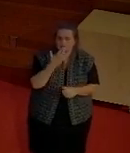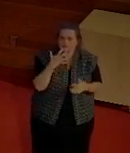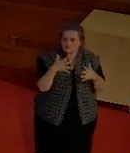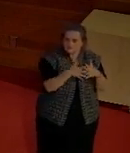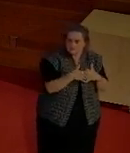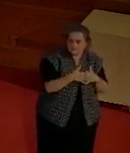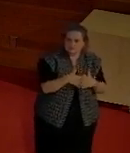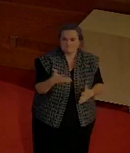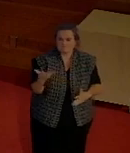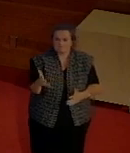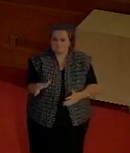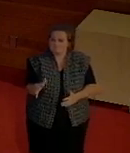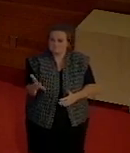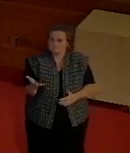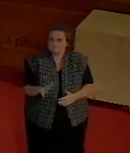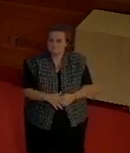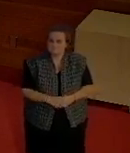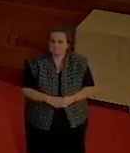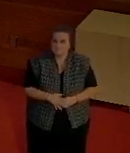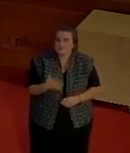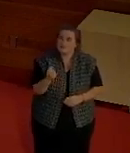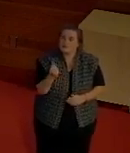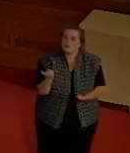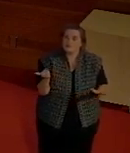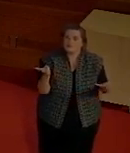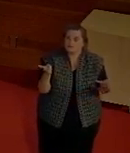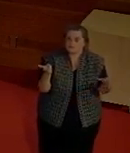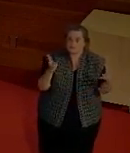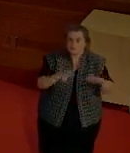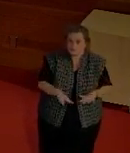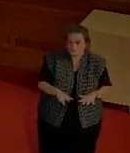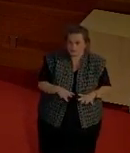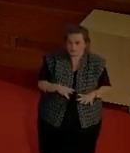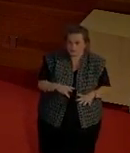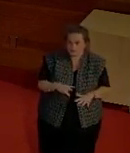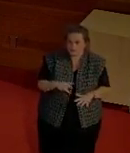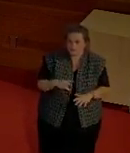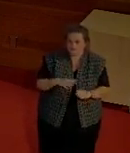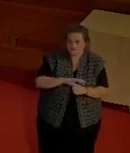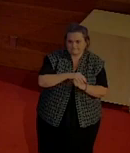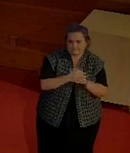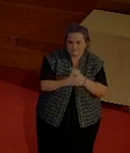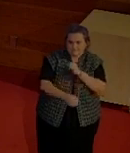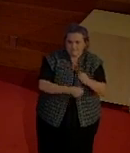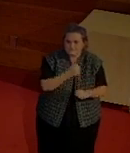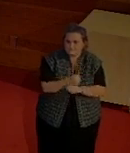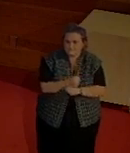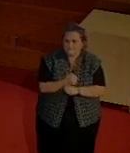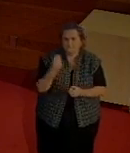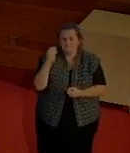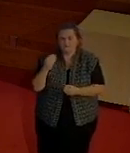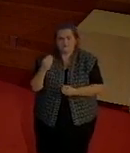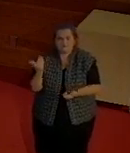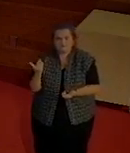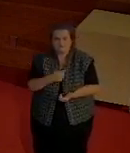alrededor de unas 5800 cabezas nucleares china se estimaba hasta este año que tenía